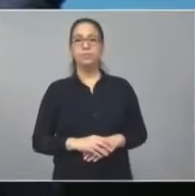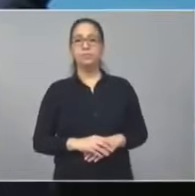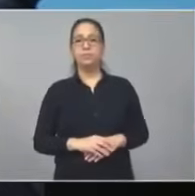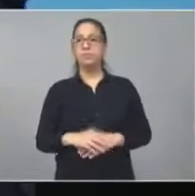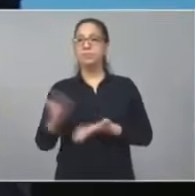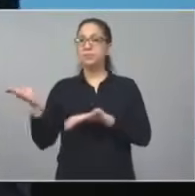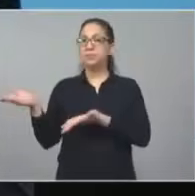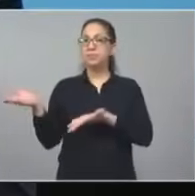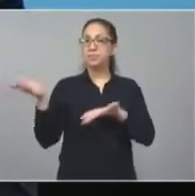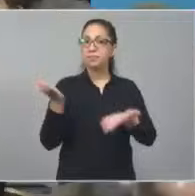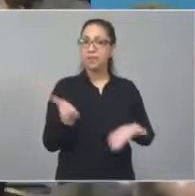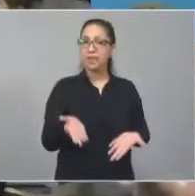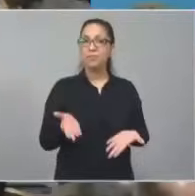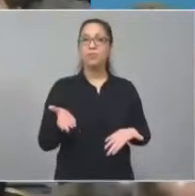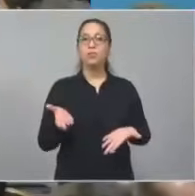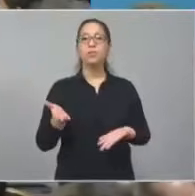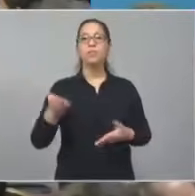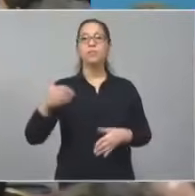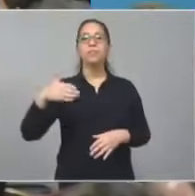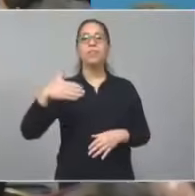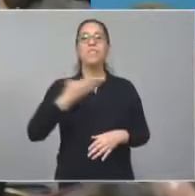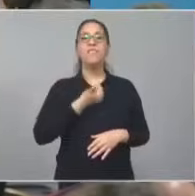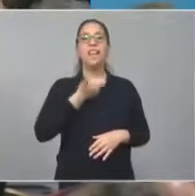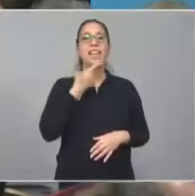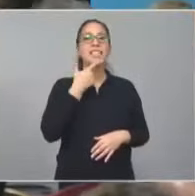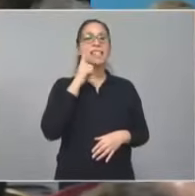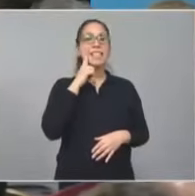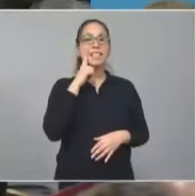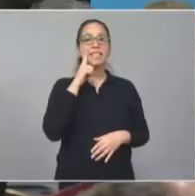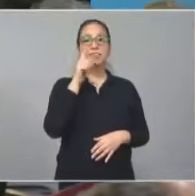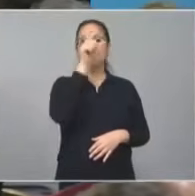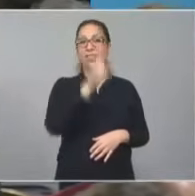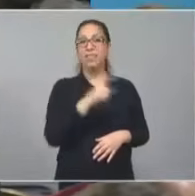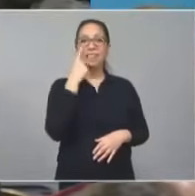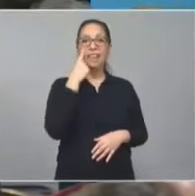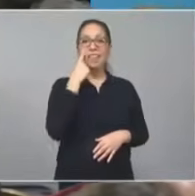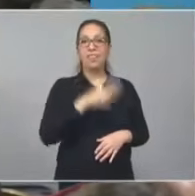Seguidamente, invitamos a Marisa Fassi por Cañuelas.